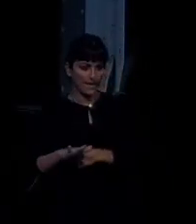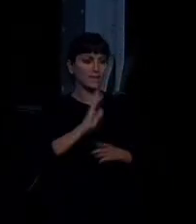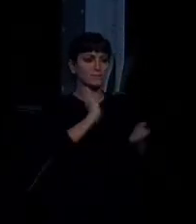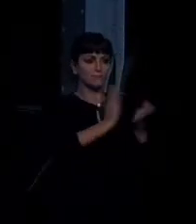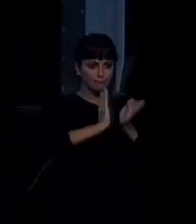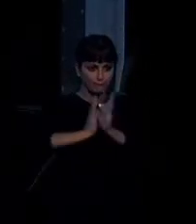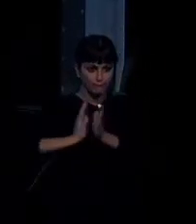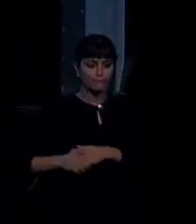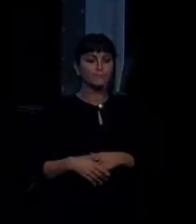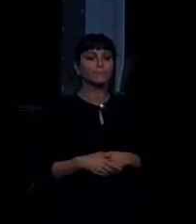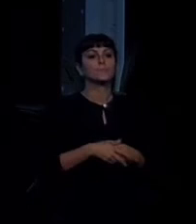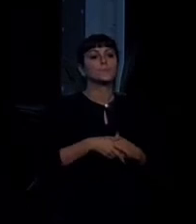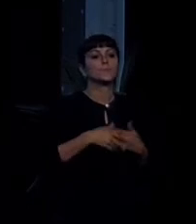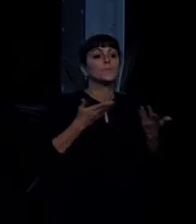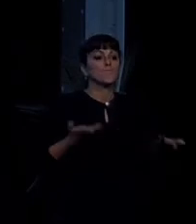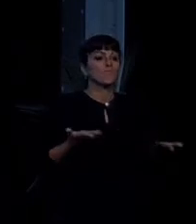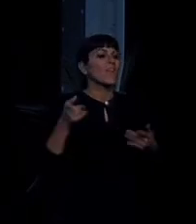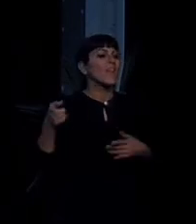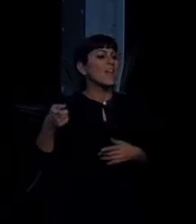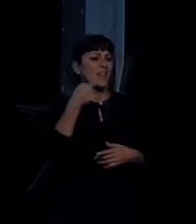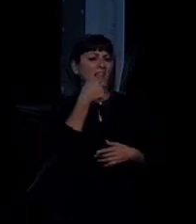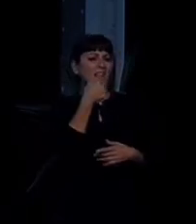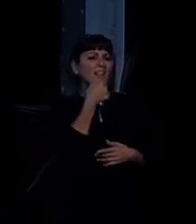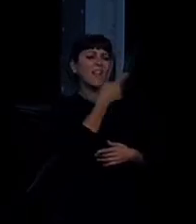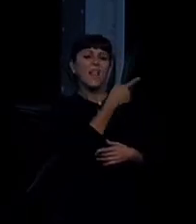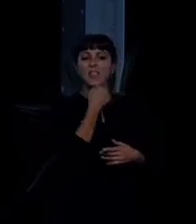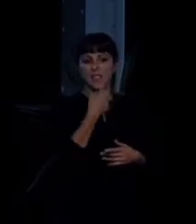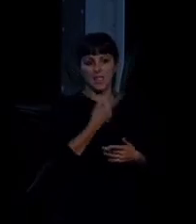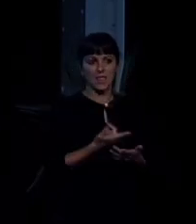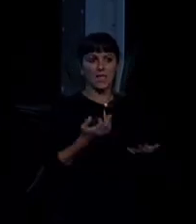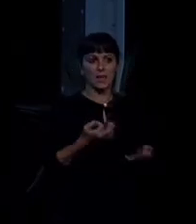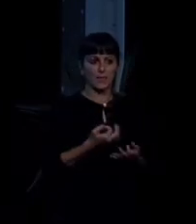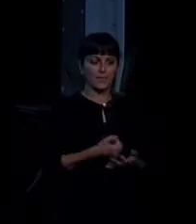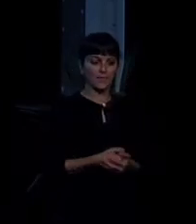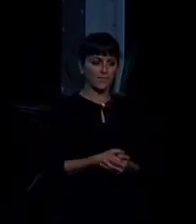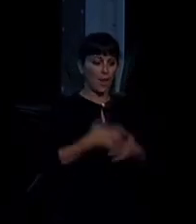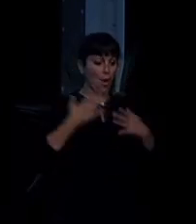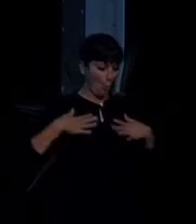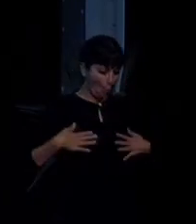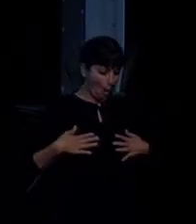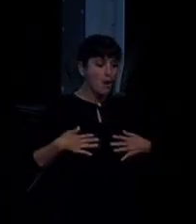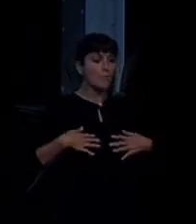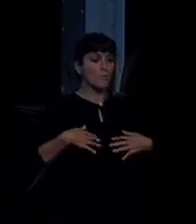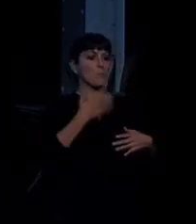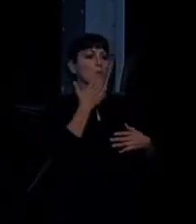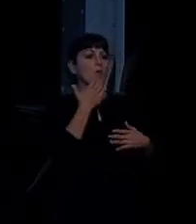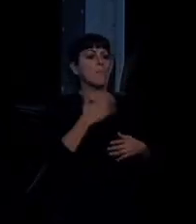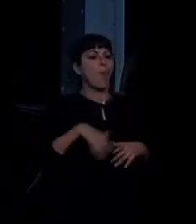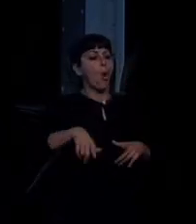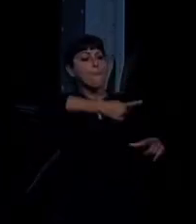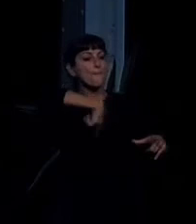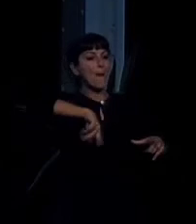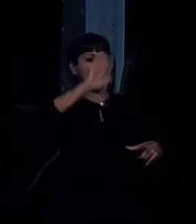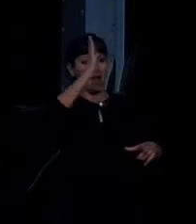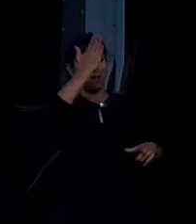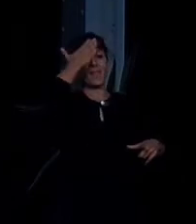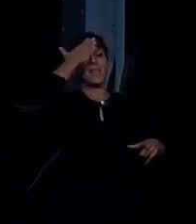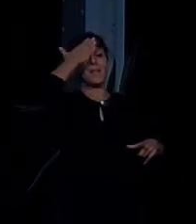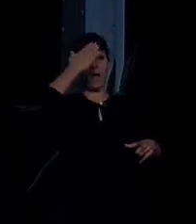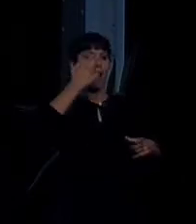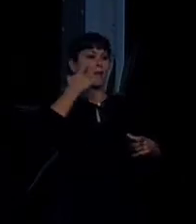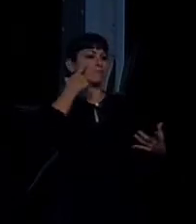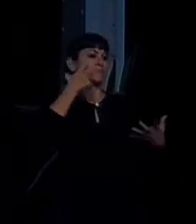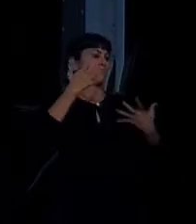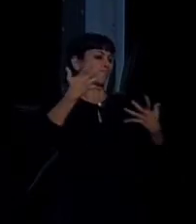que ya no se van a ejercer castigos directos sobre los cuerpos en la plaza del pueblo, ¿no?, los castigos propios del antiguo